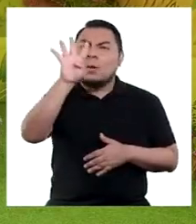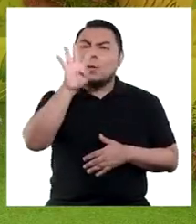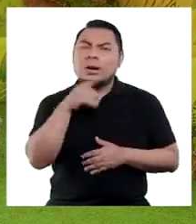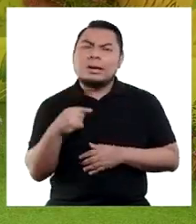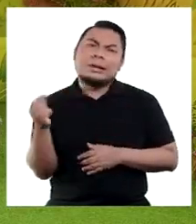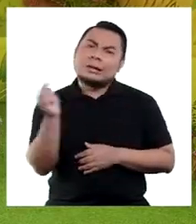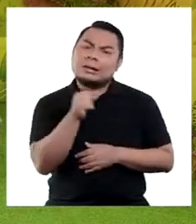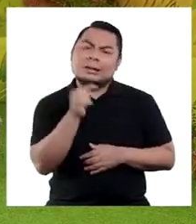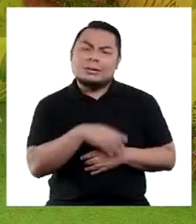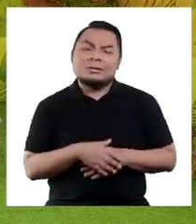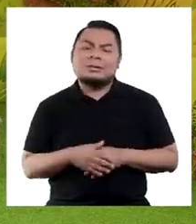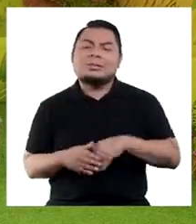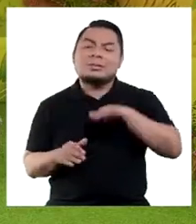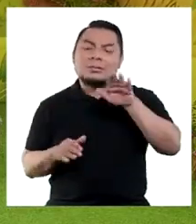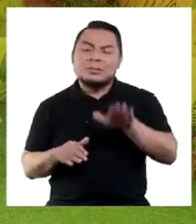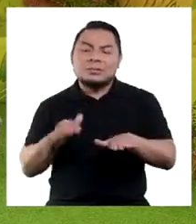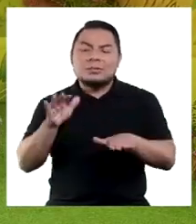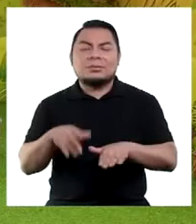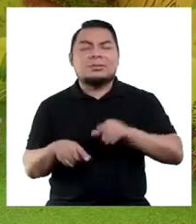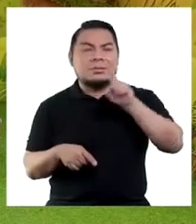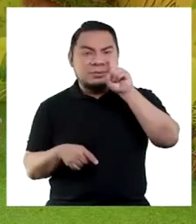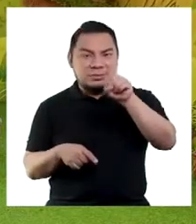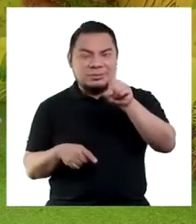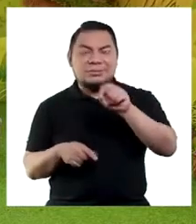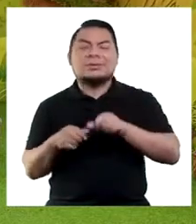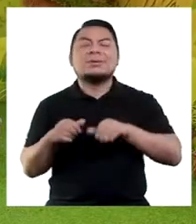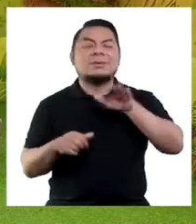los cuatro pasos hacia el otro lado